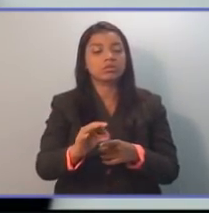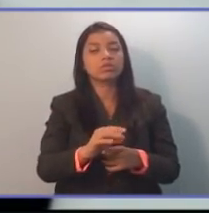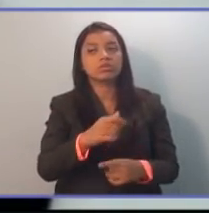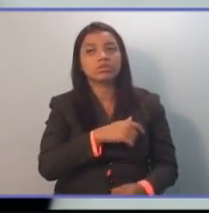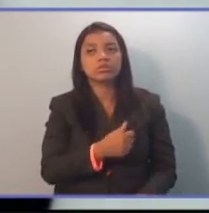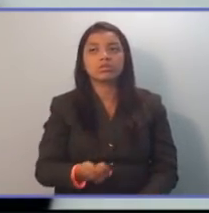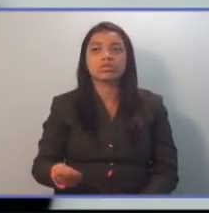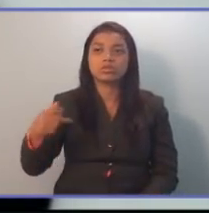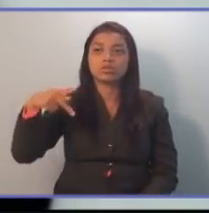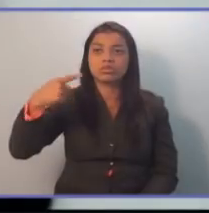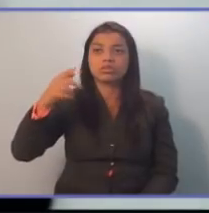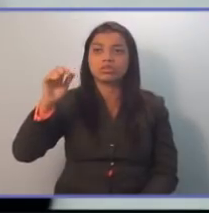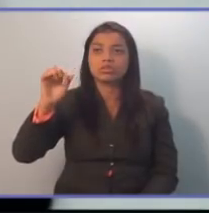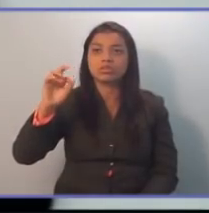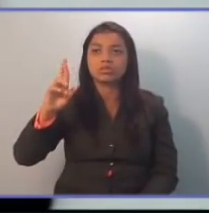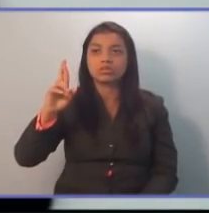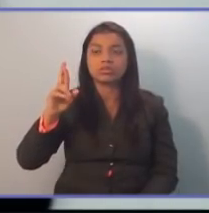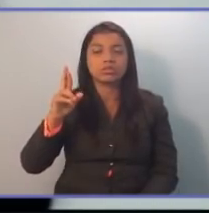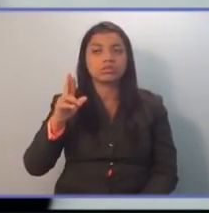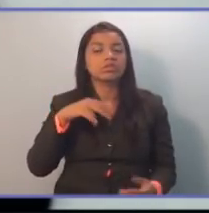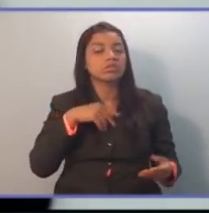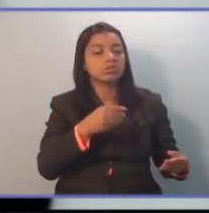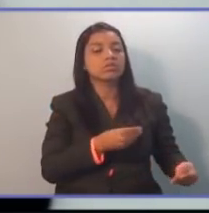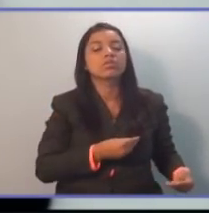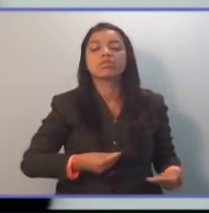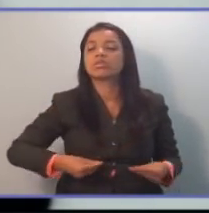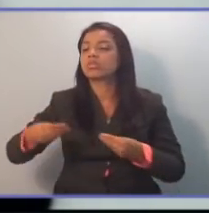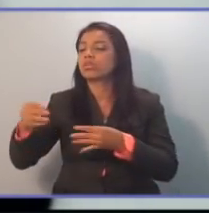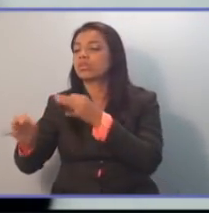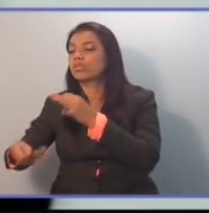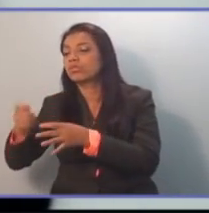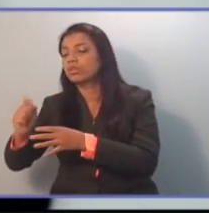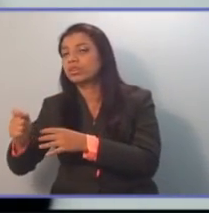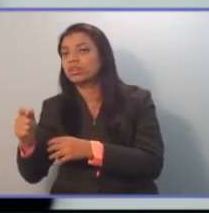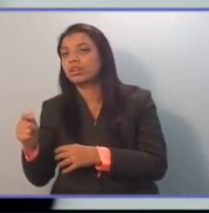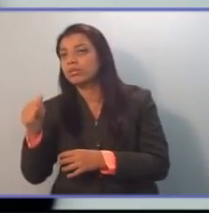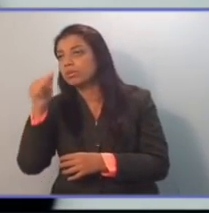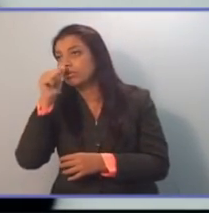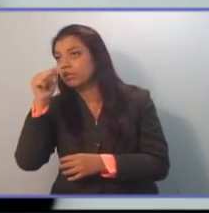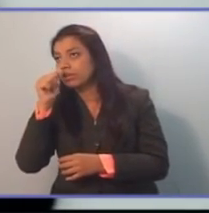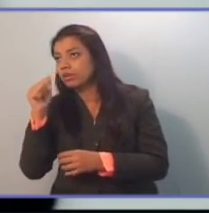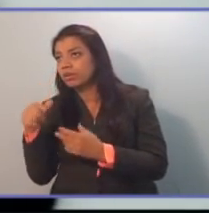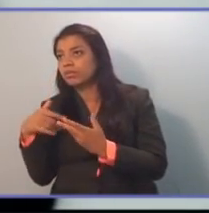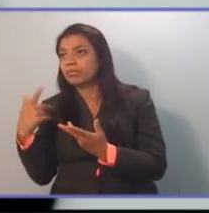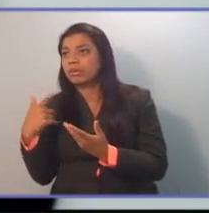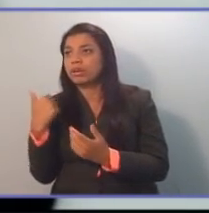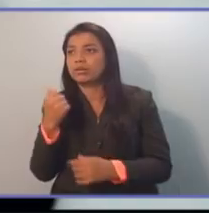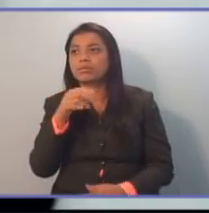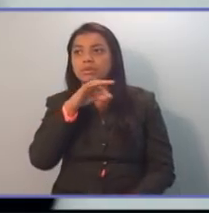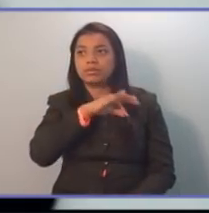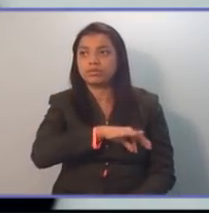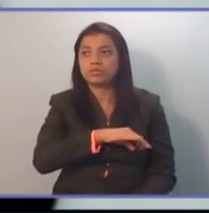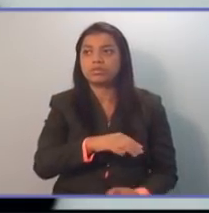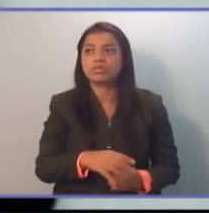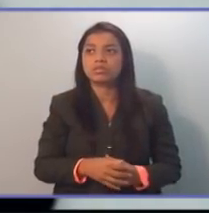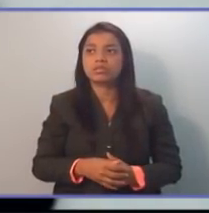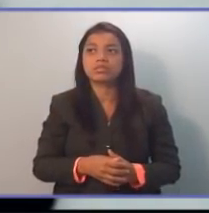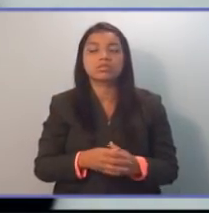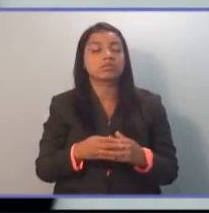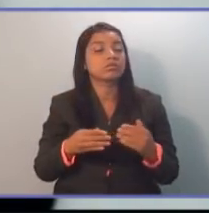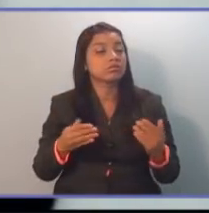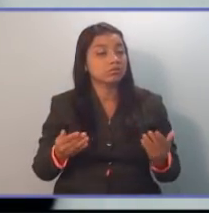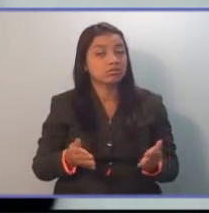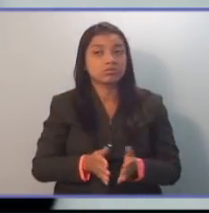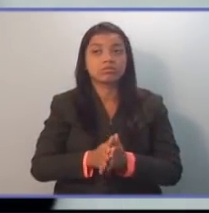procuradora, a bufetes particulares procurando tener algún tipo de beneficio. En total,